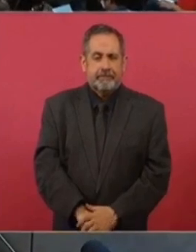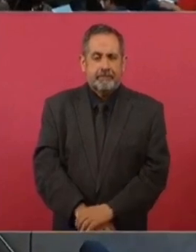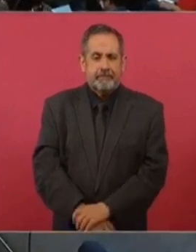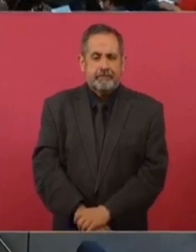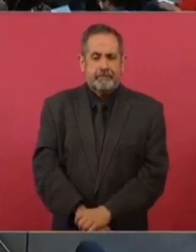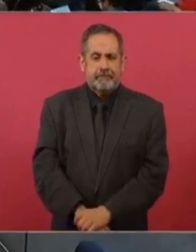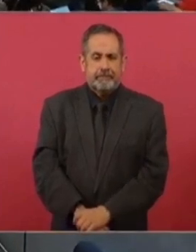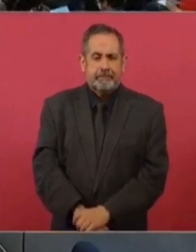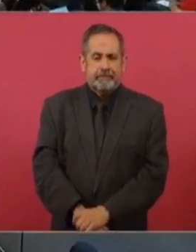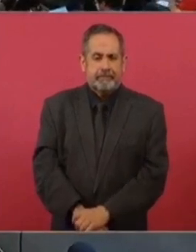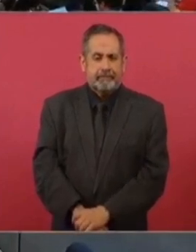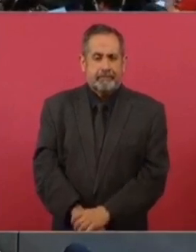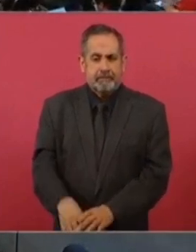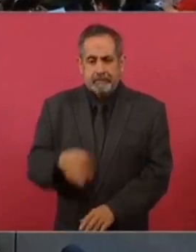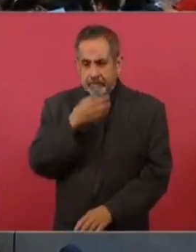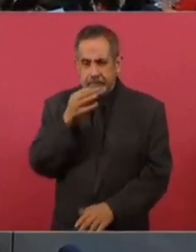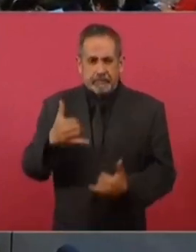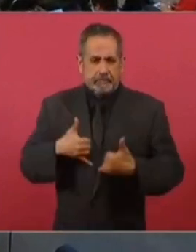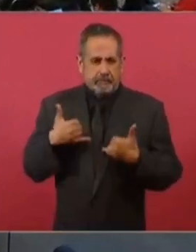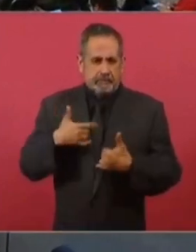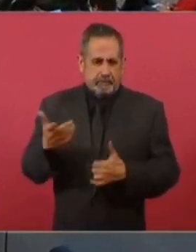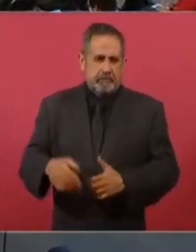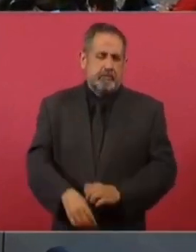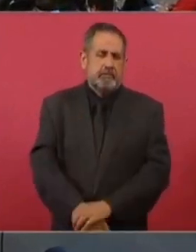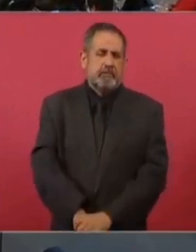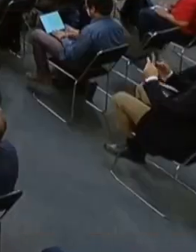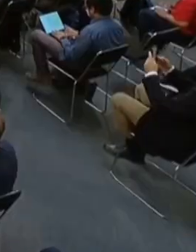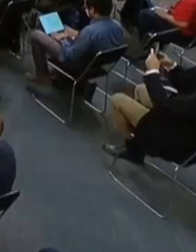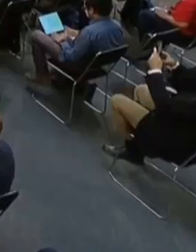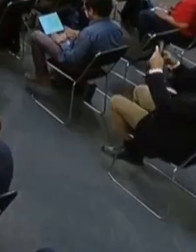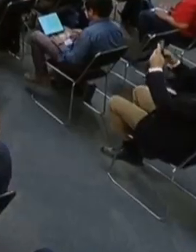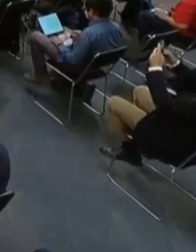Para los jóvenes. Nunca he creído